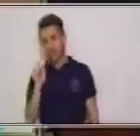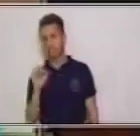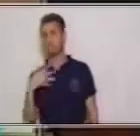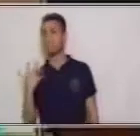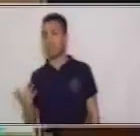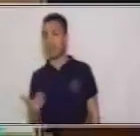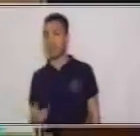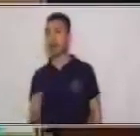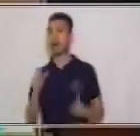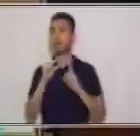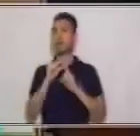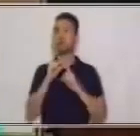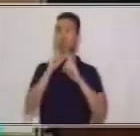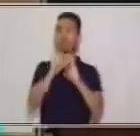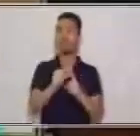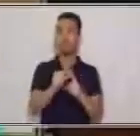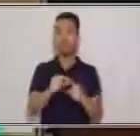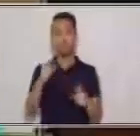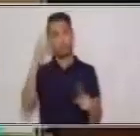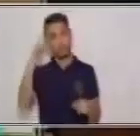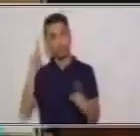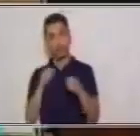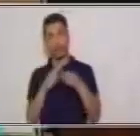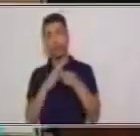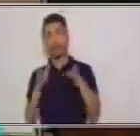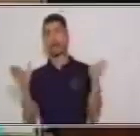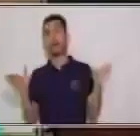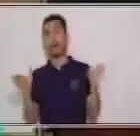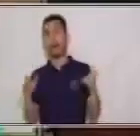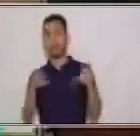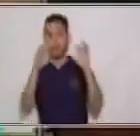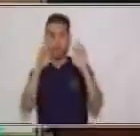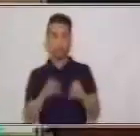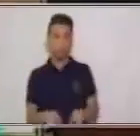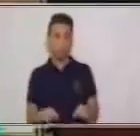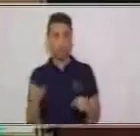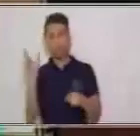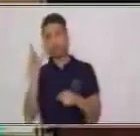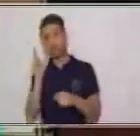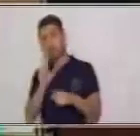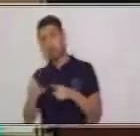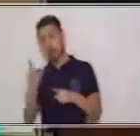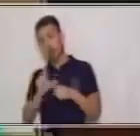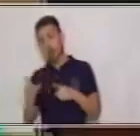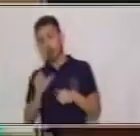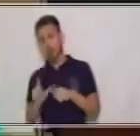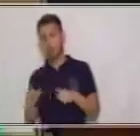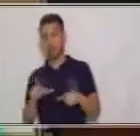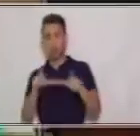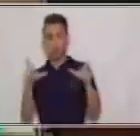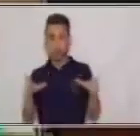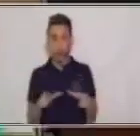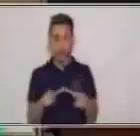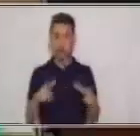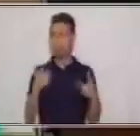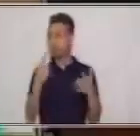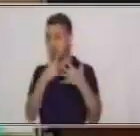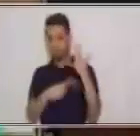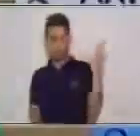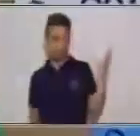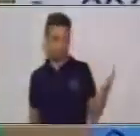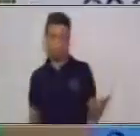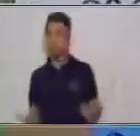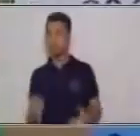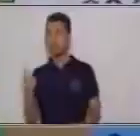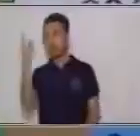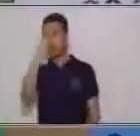que nombran de forma general a personas, cosas, animales, lugares, etc. Por ejemplo,